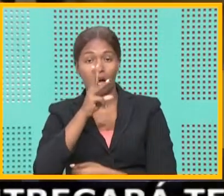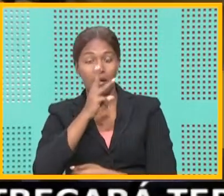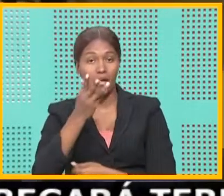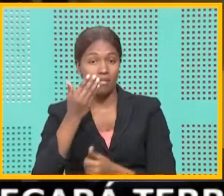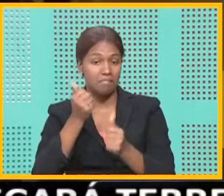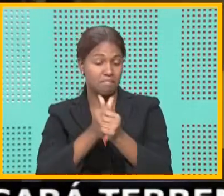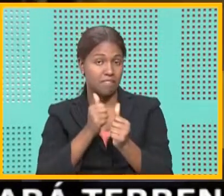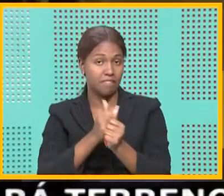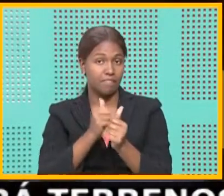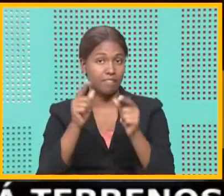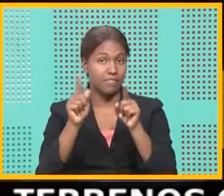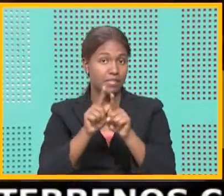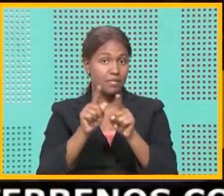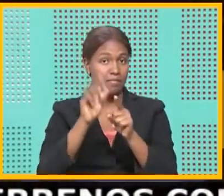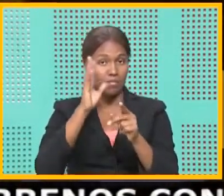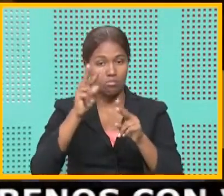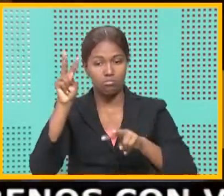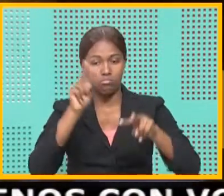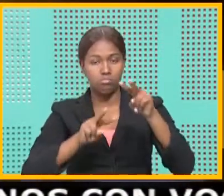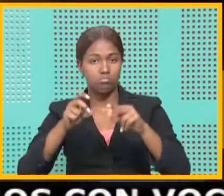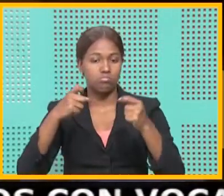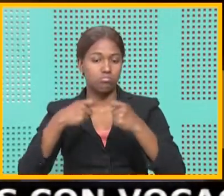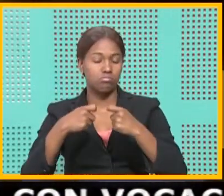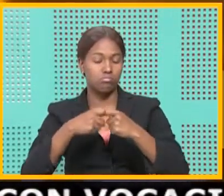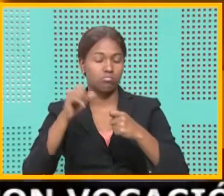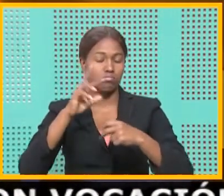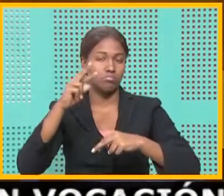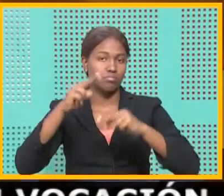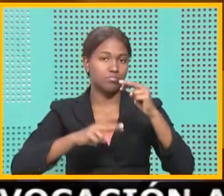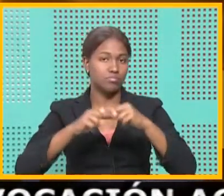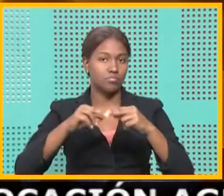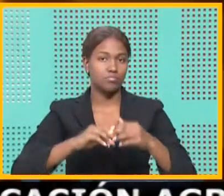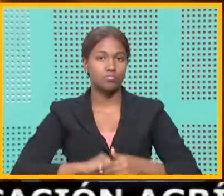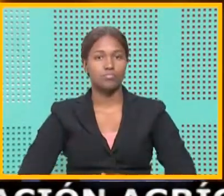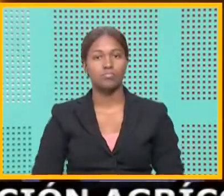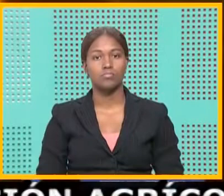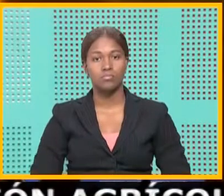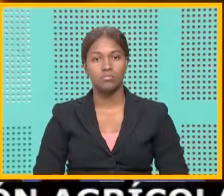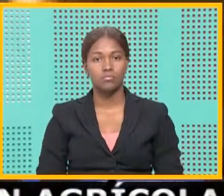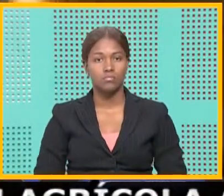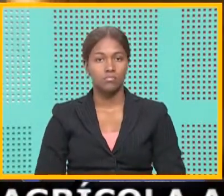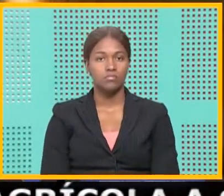tipo New Jersey, así como supervisión eléctrica y estructural.